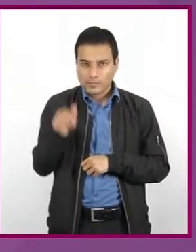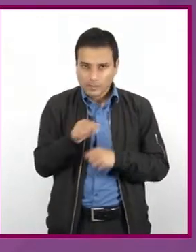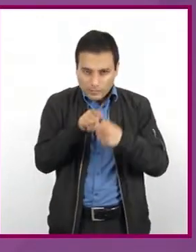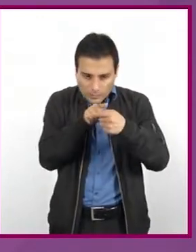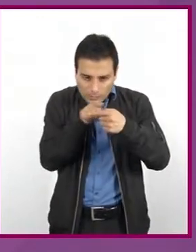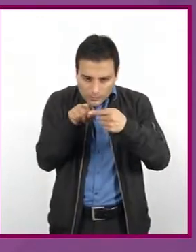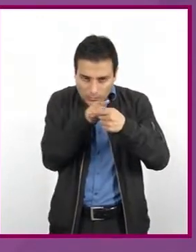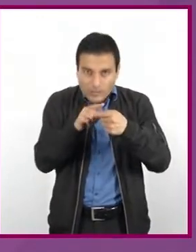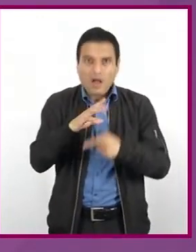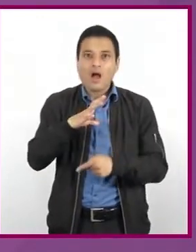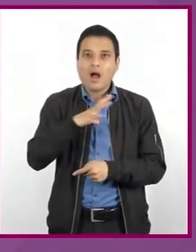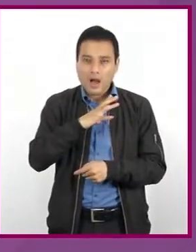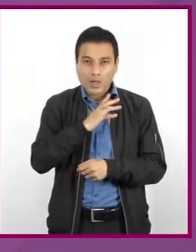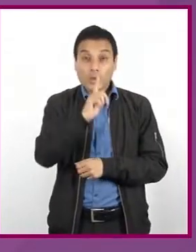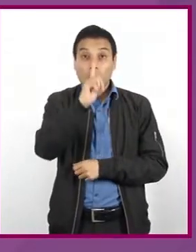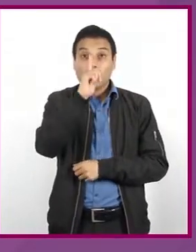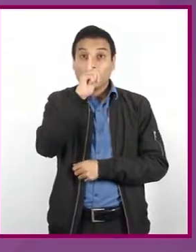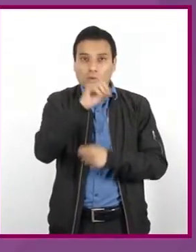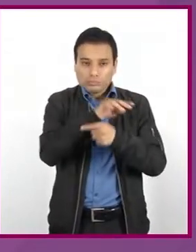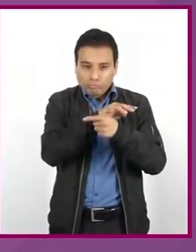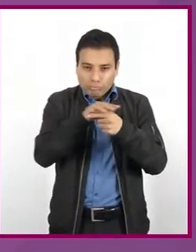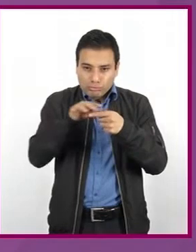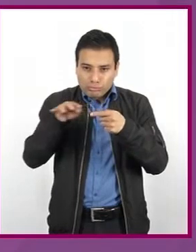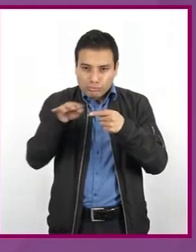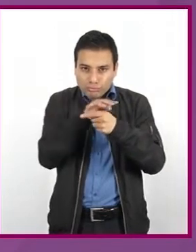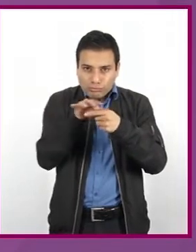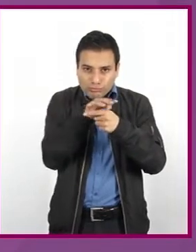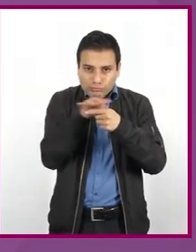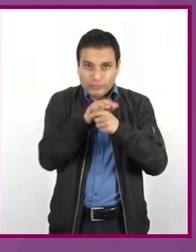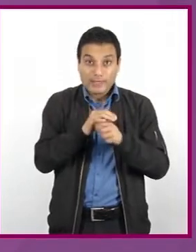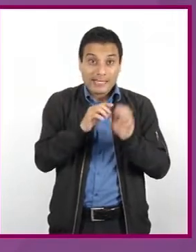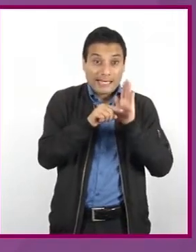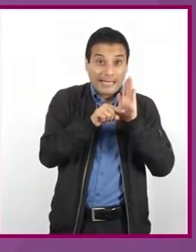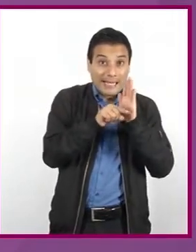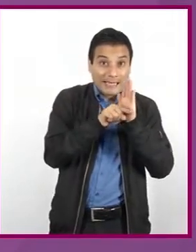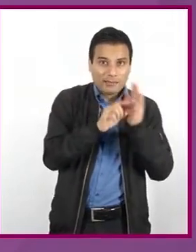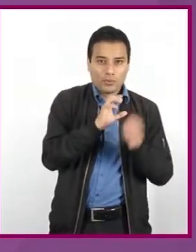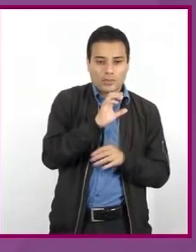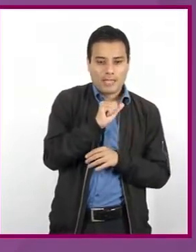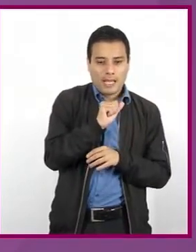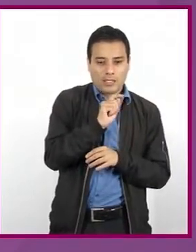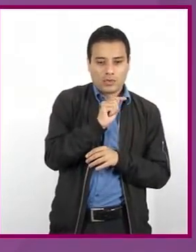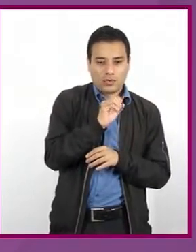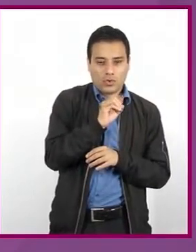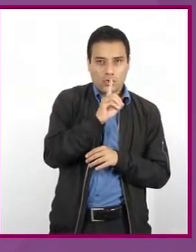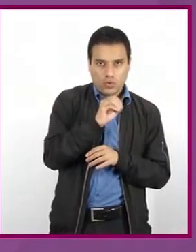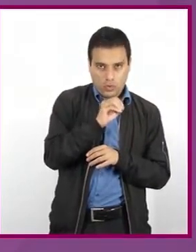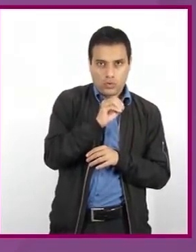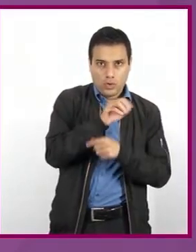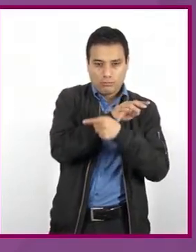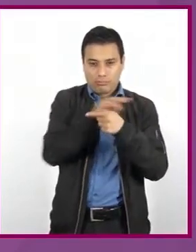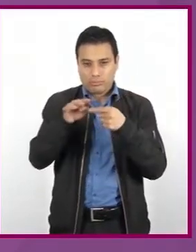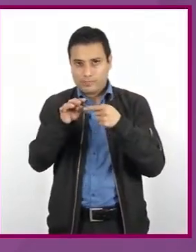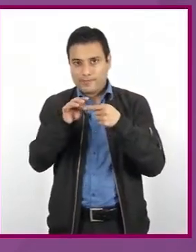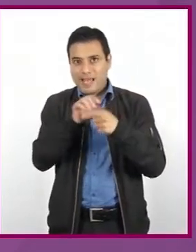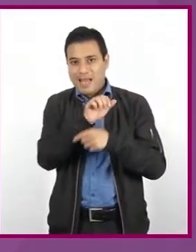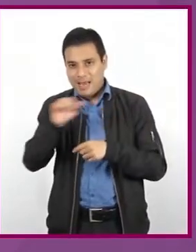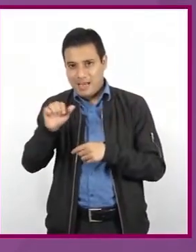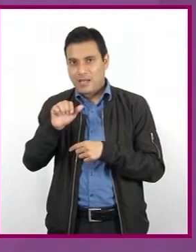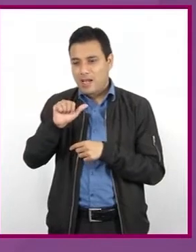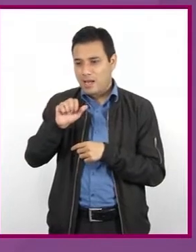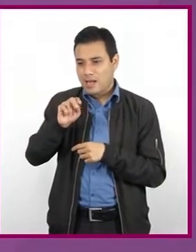una corriente eléctrica que iba del electrodo negativo o cátodo al positivo o ánodo.